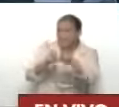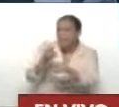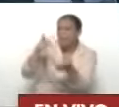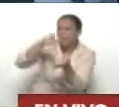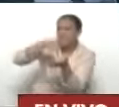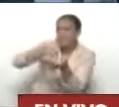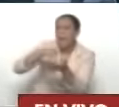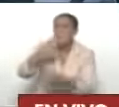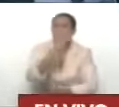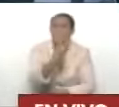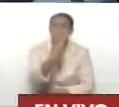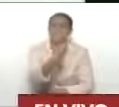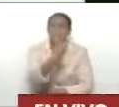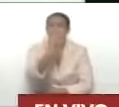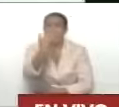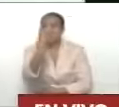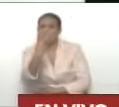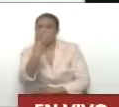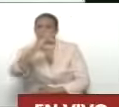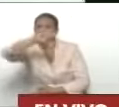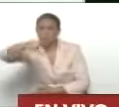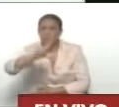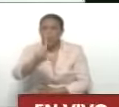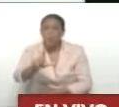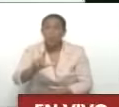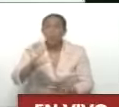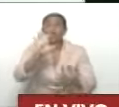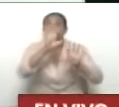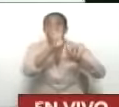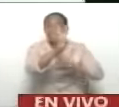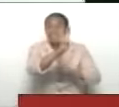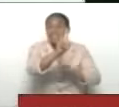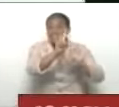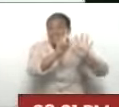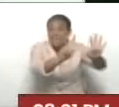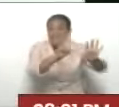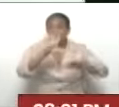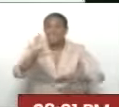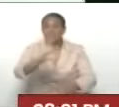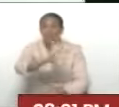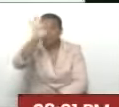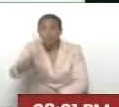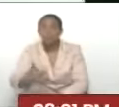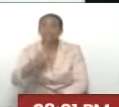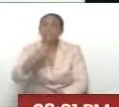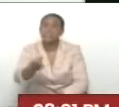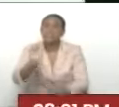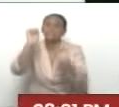elecciones del 28 de julio? 65%, presidente, dicen que sí. Vea usted.